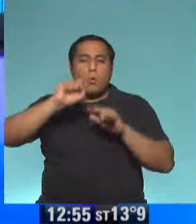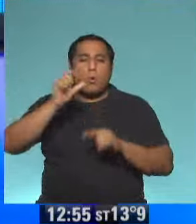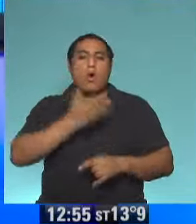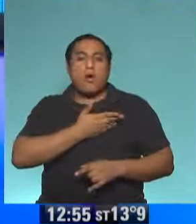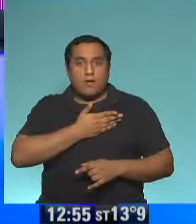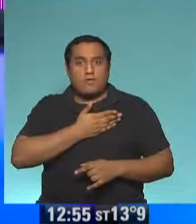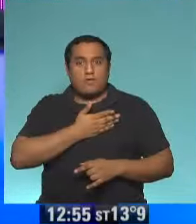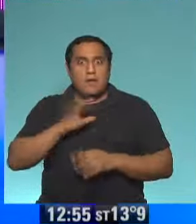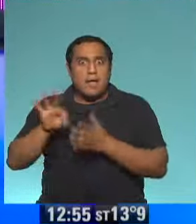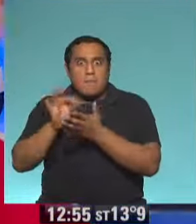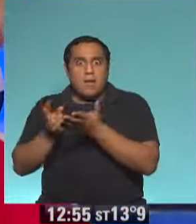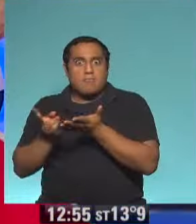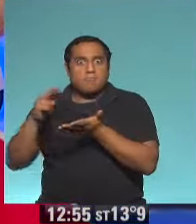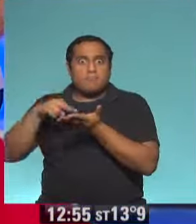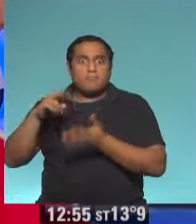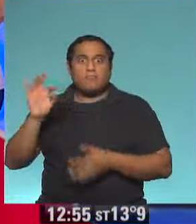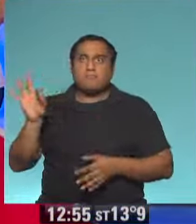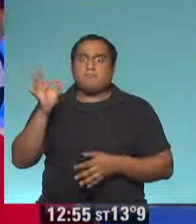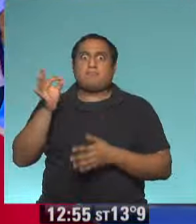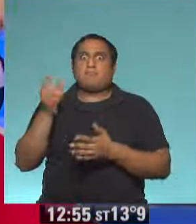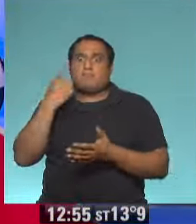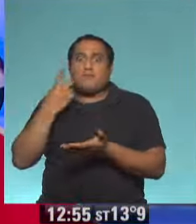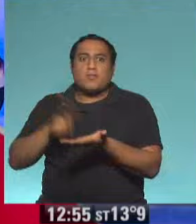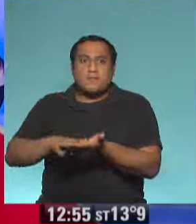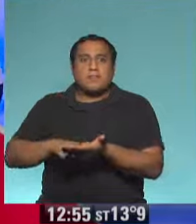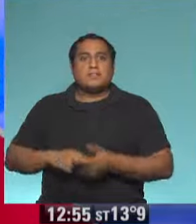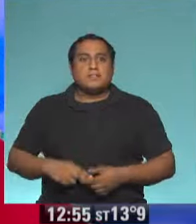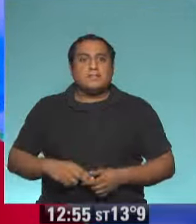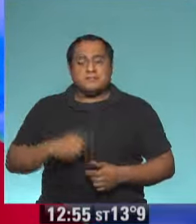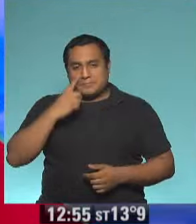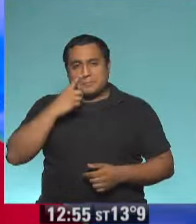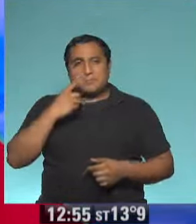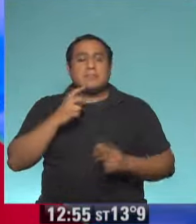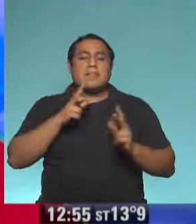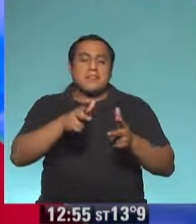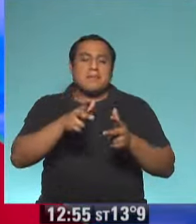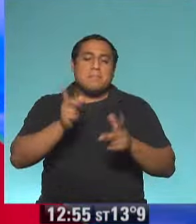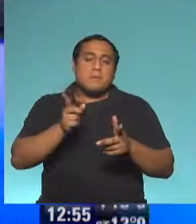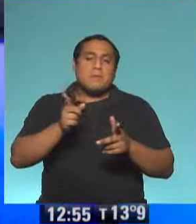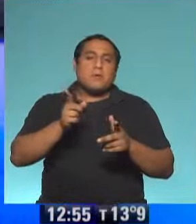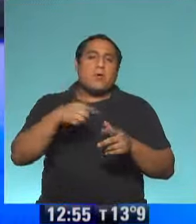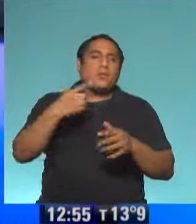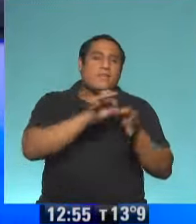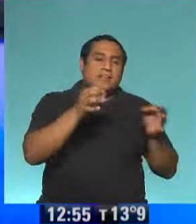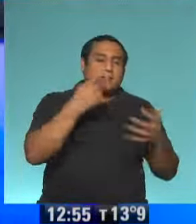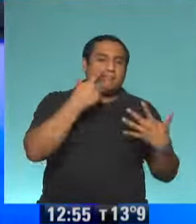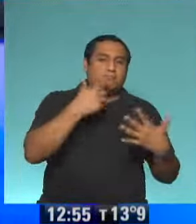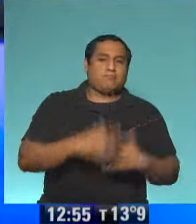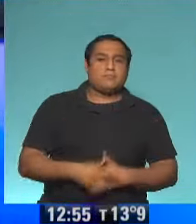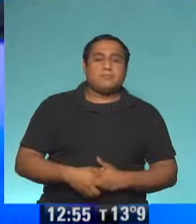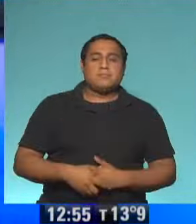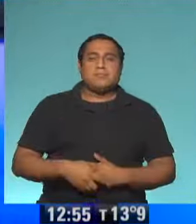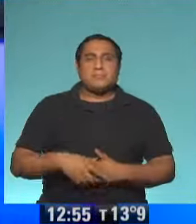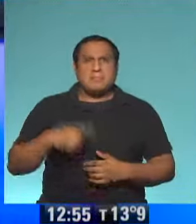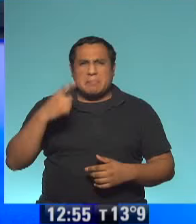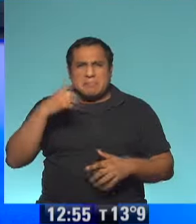Moscas Resucitadas. Que viene como de piojo resucitado, que es un dicho también que se usa mucho. Moscas Resucitadas, y ya los chicos deben estar